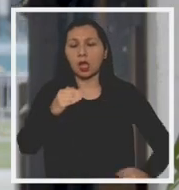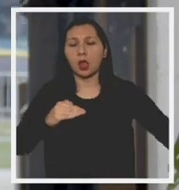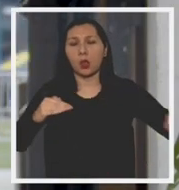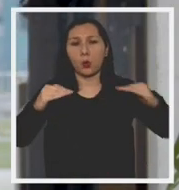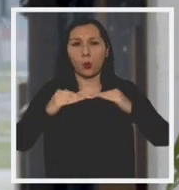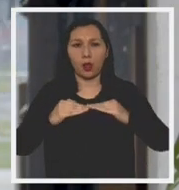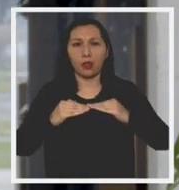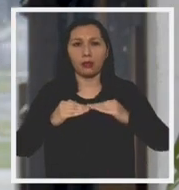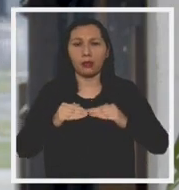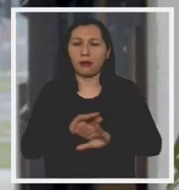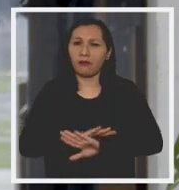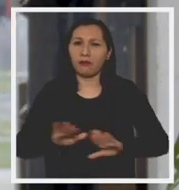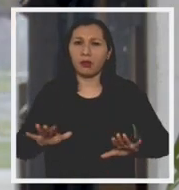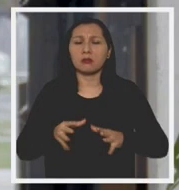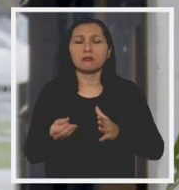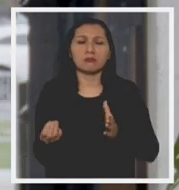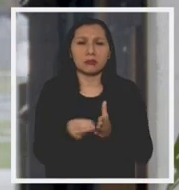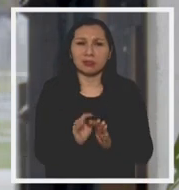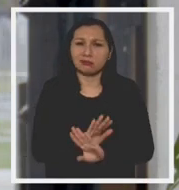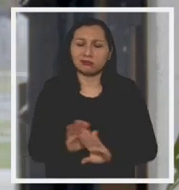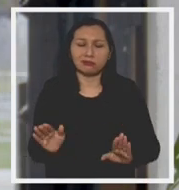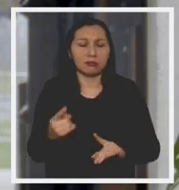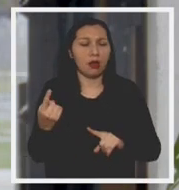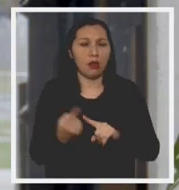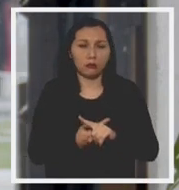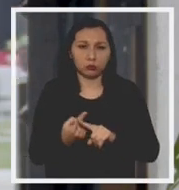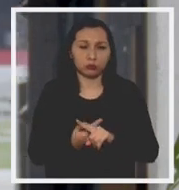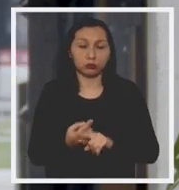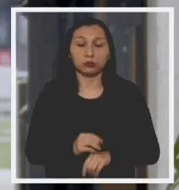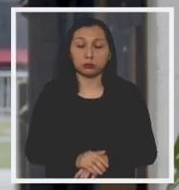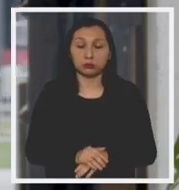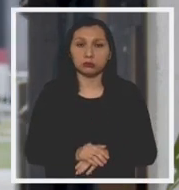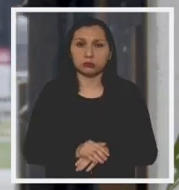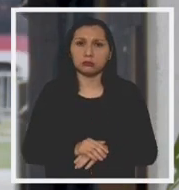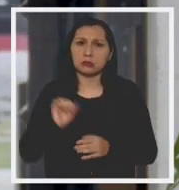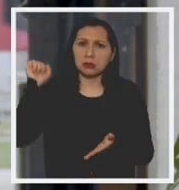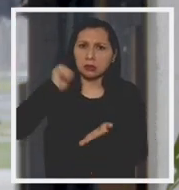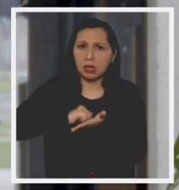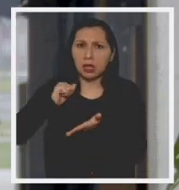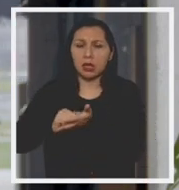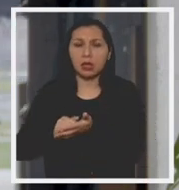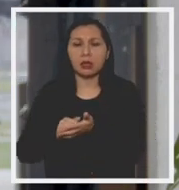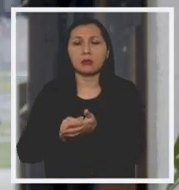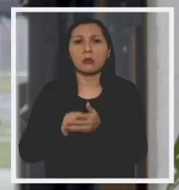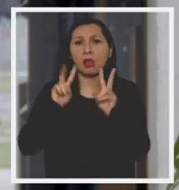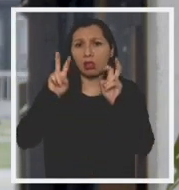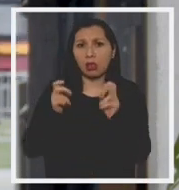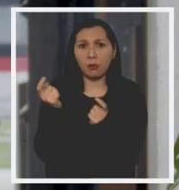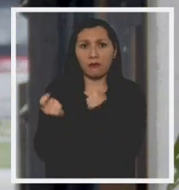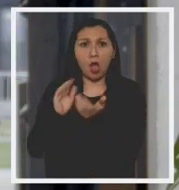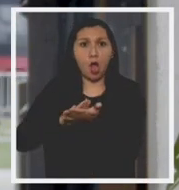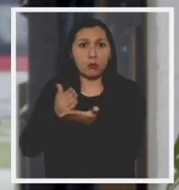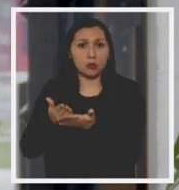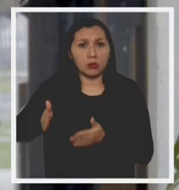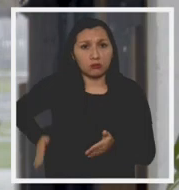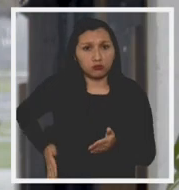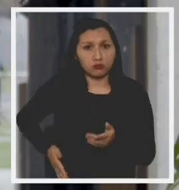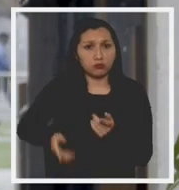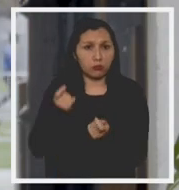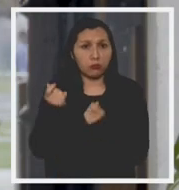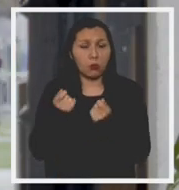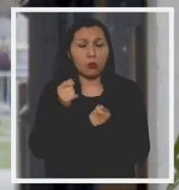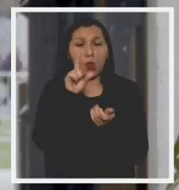igualdad y el fin de los abusos. Se manifestaron para que ni el tamaño de la billetera ni el